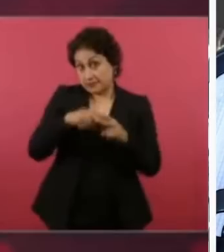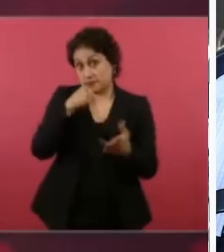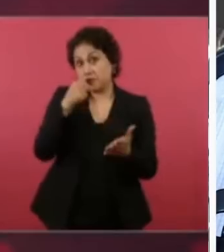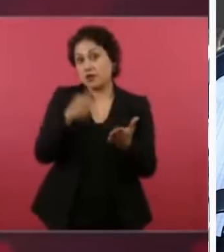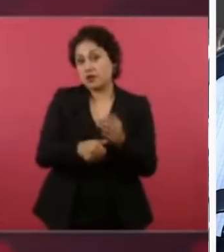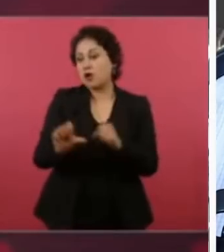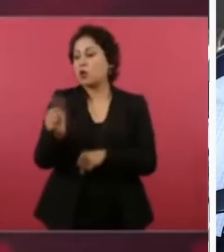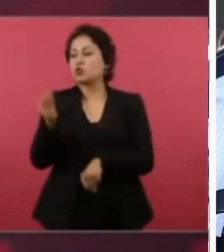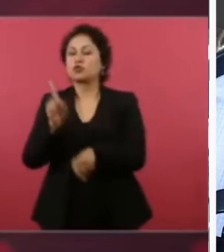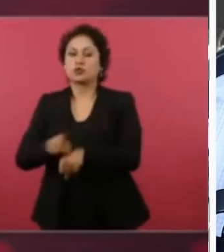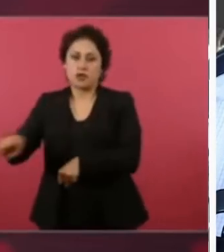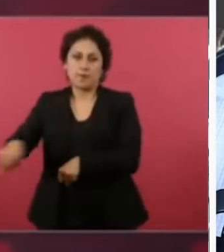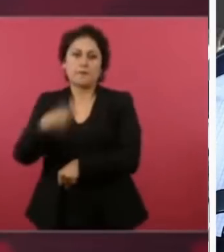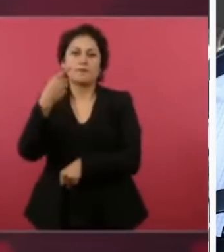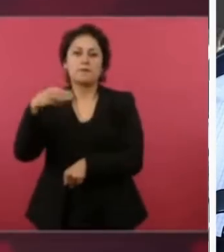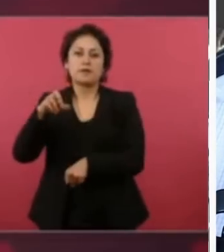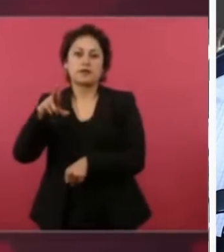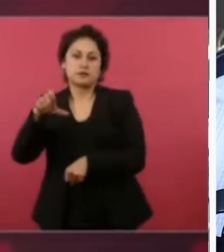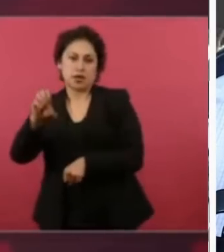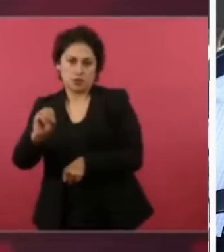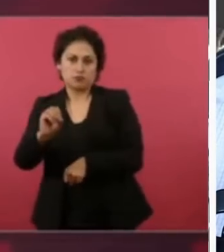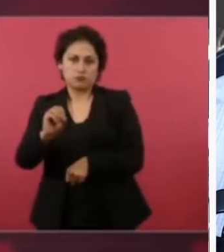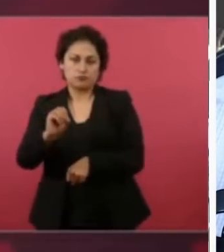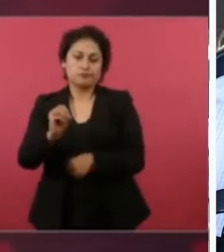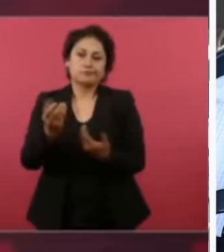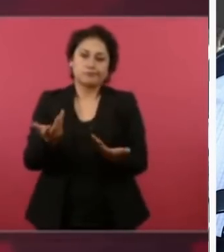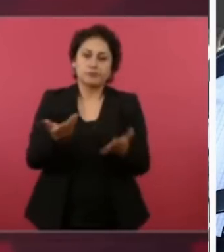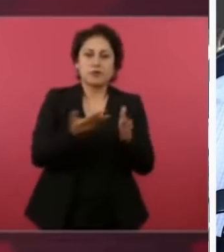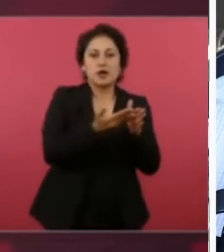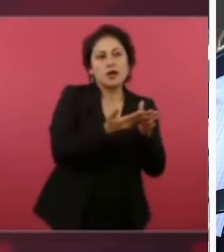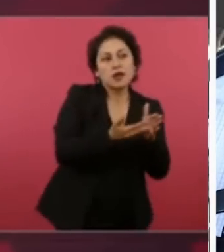Marcelo. Y afortunadamente,